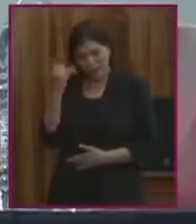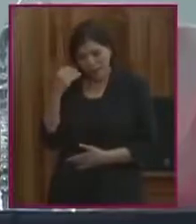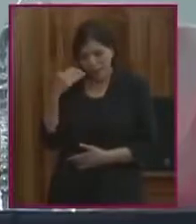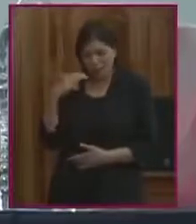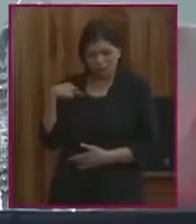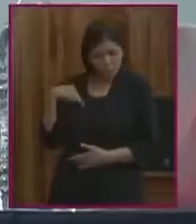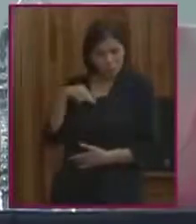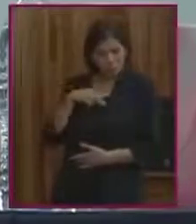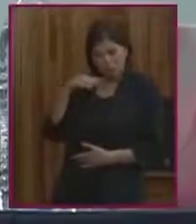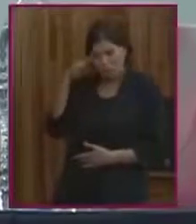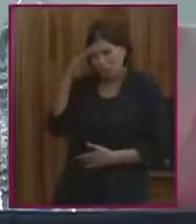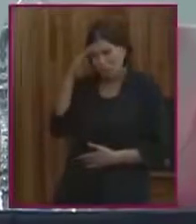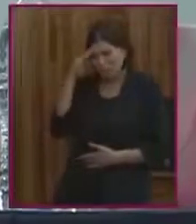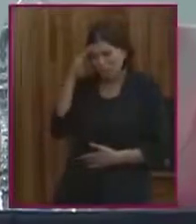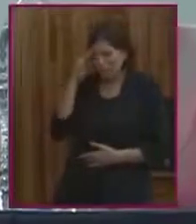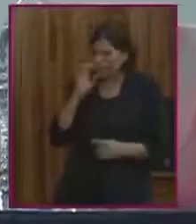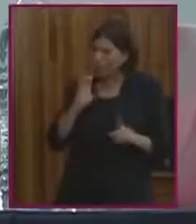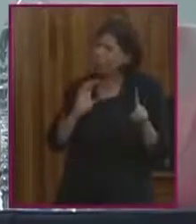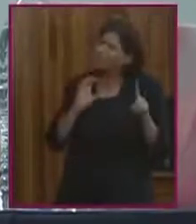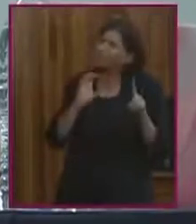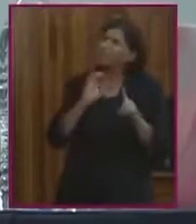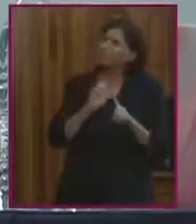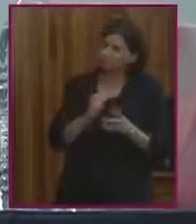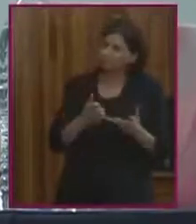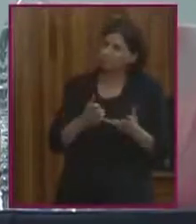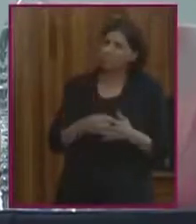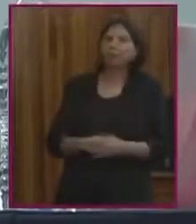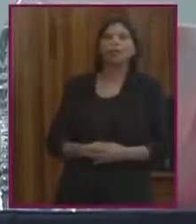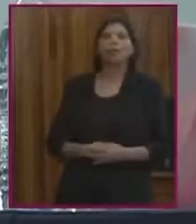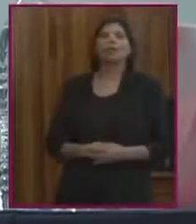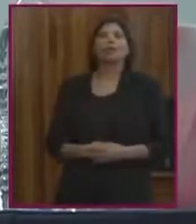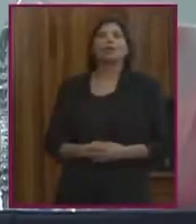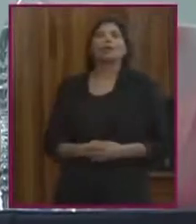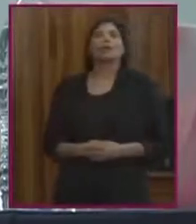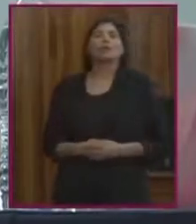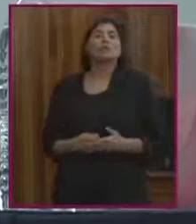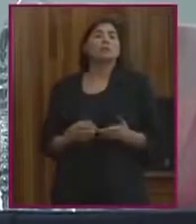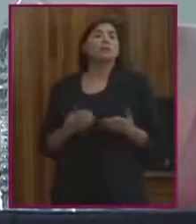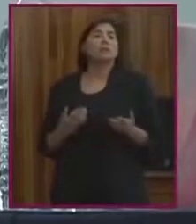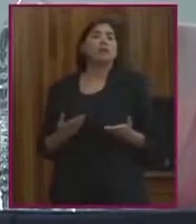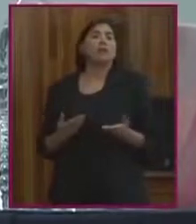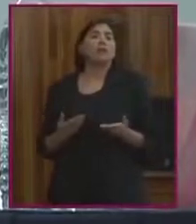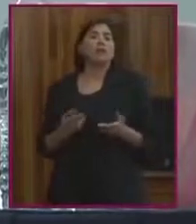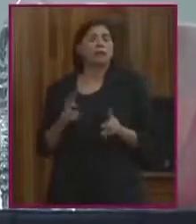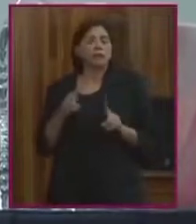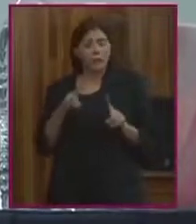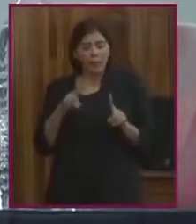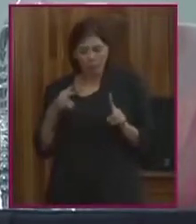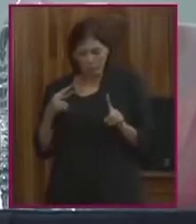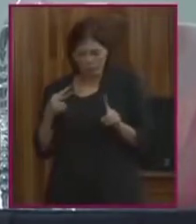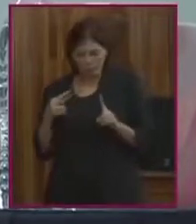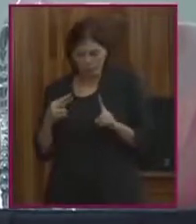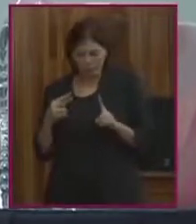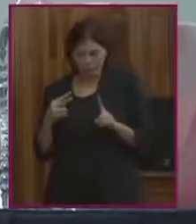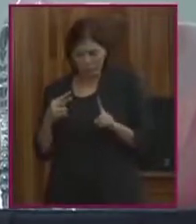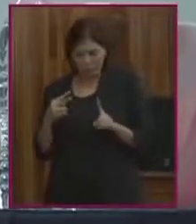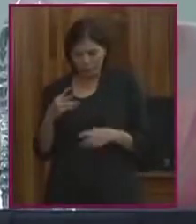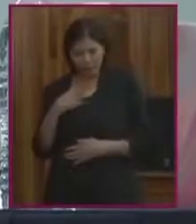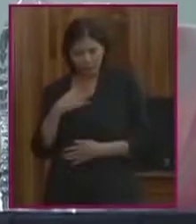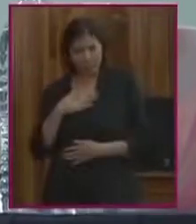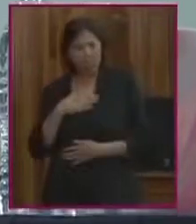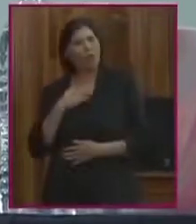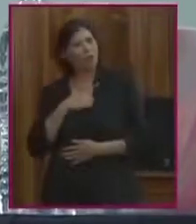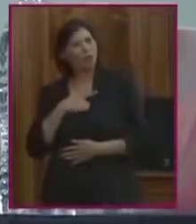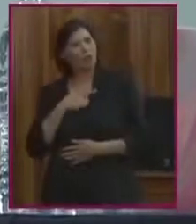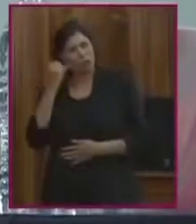frente a un desafío, en el sentido de esta mirada. Y me gusta la idea que dijo